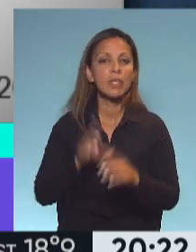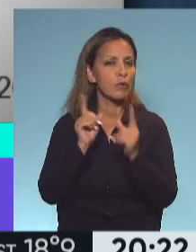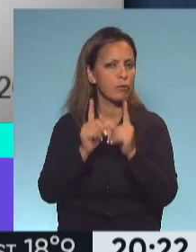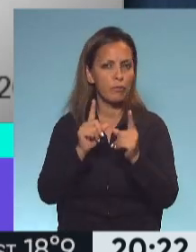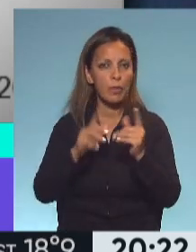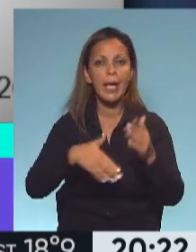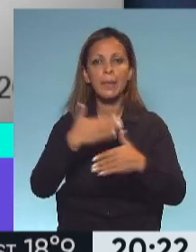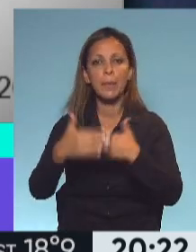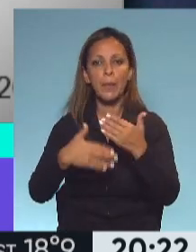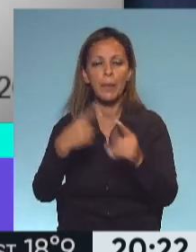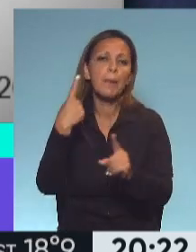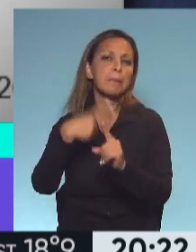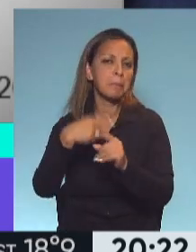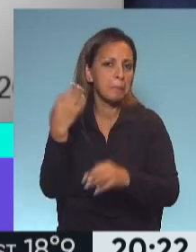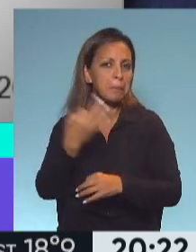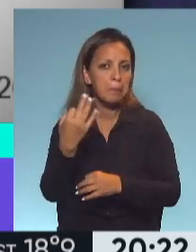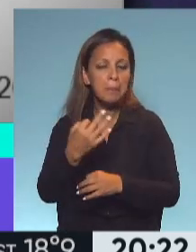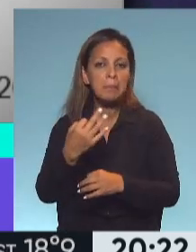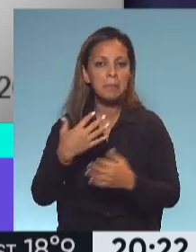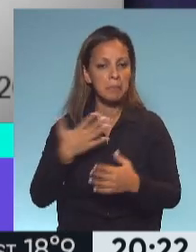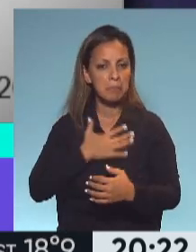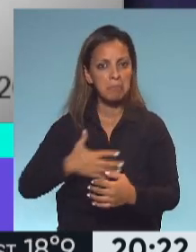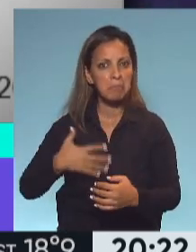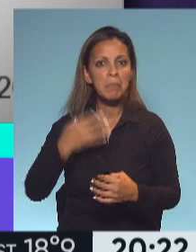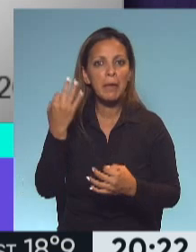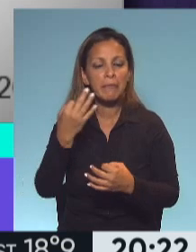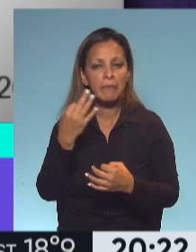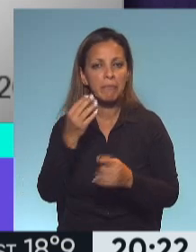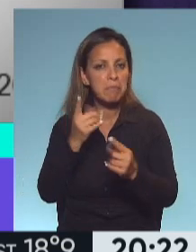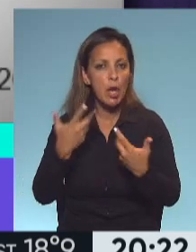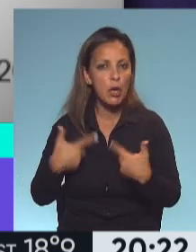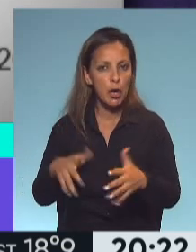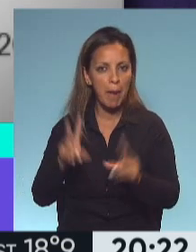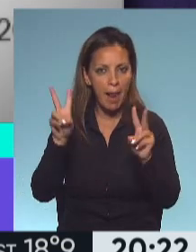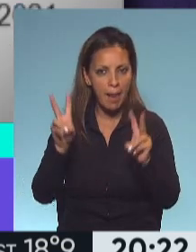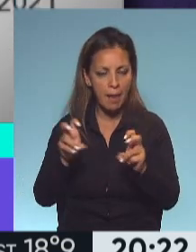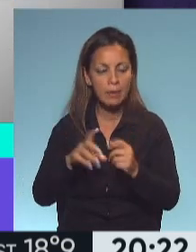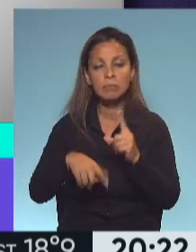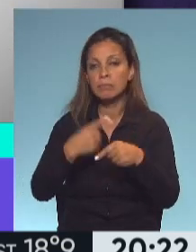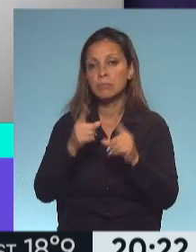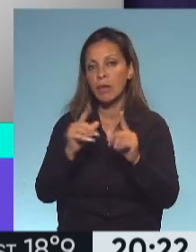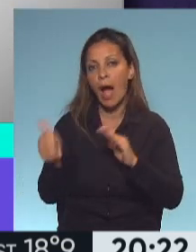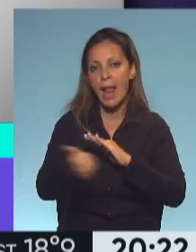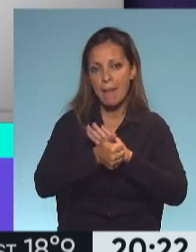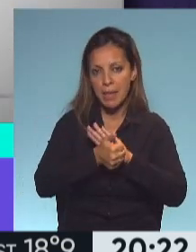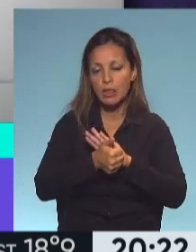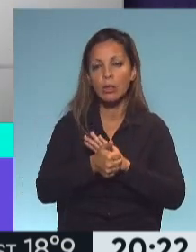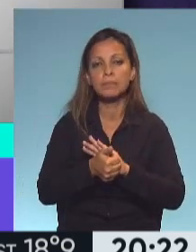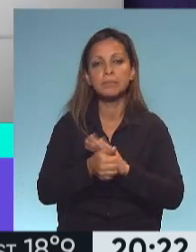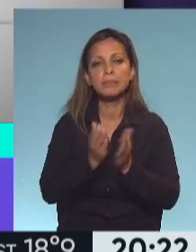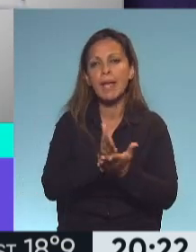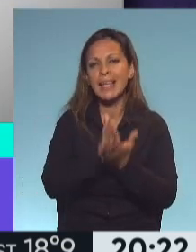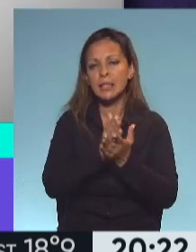evolucionando en forma favorable con signos vitales dentro de los parámetros normales seguirá cumpliendo el aislamiento obligatorio y bajo